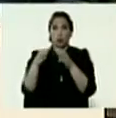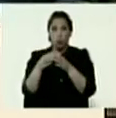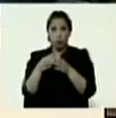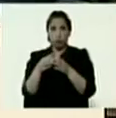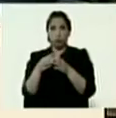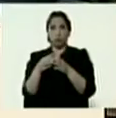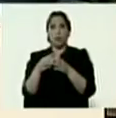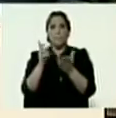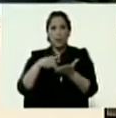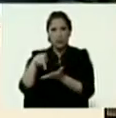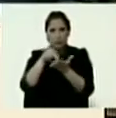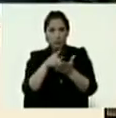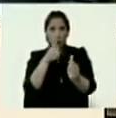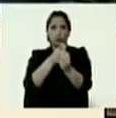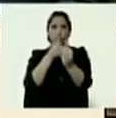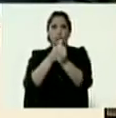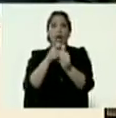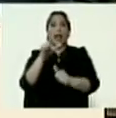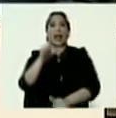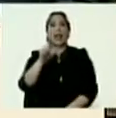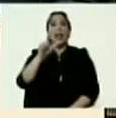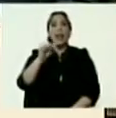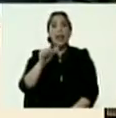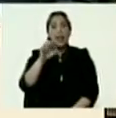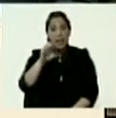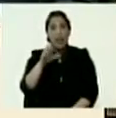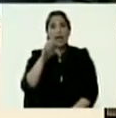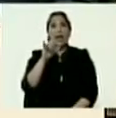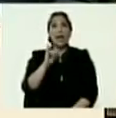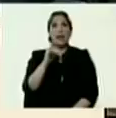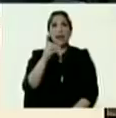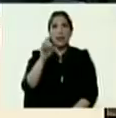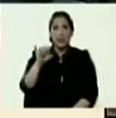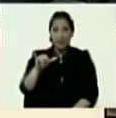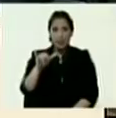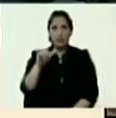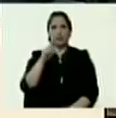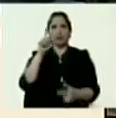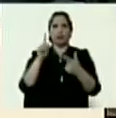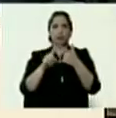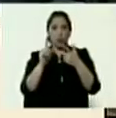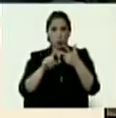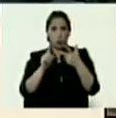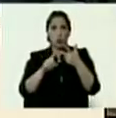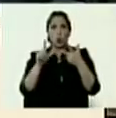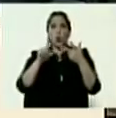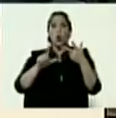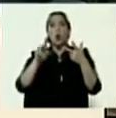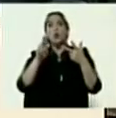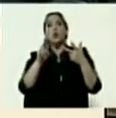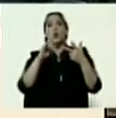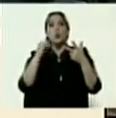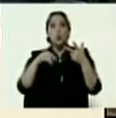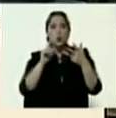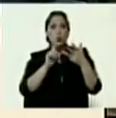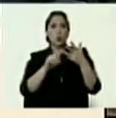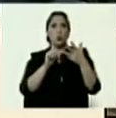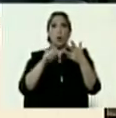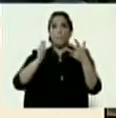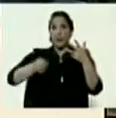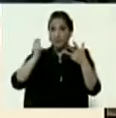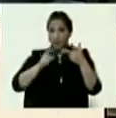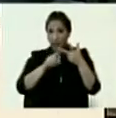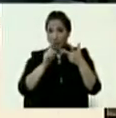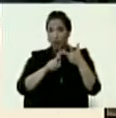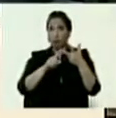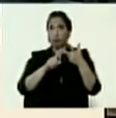En esa reunión participó el asistente de Lady Gómez, Lorgis Marunjima Silva Ramírez, Luz Marina Sánchez de Pernilla, prefecta de Boca de